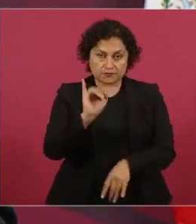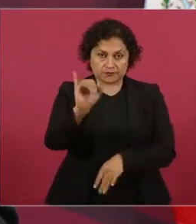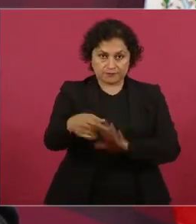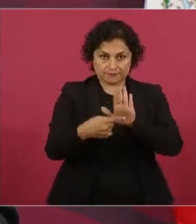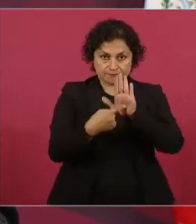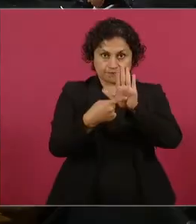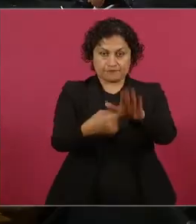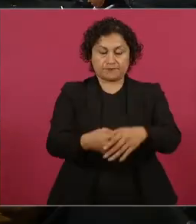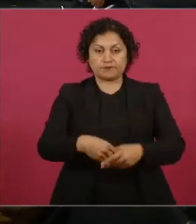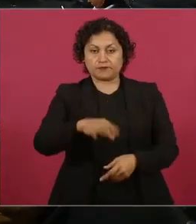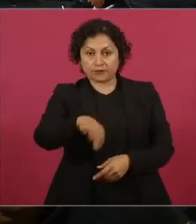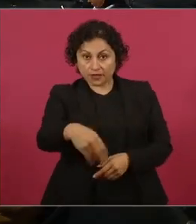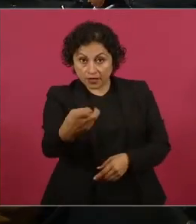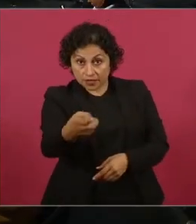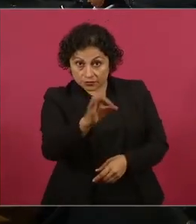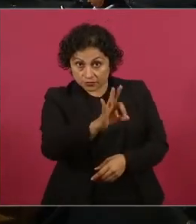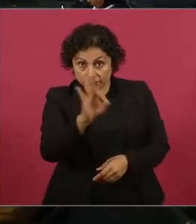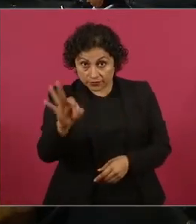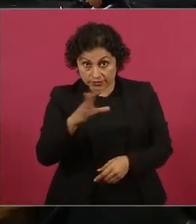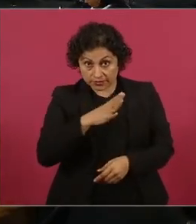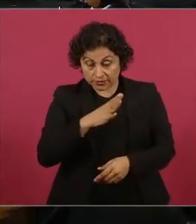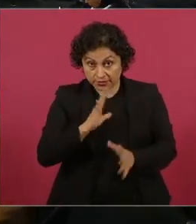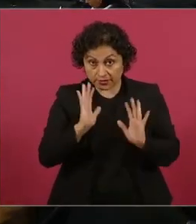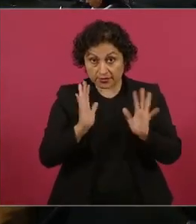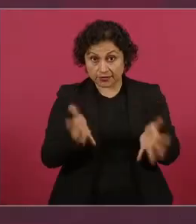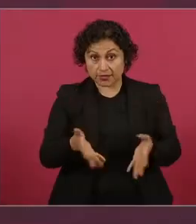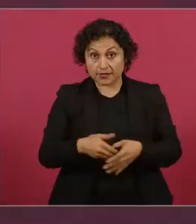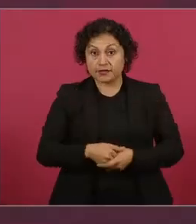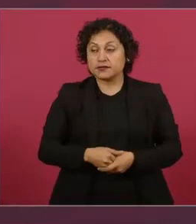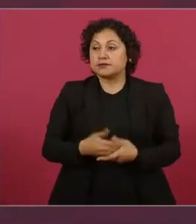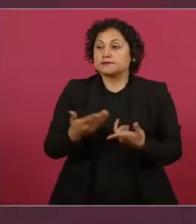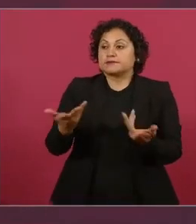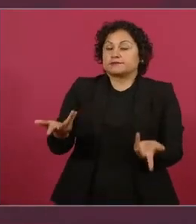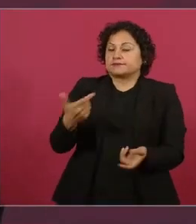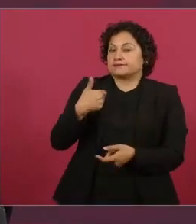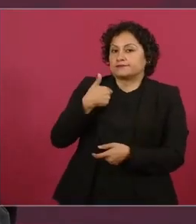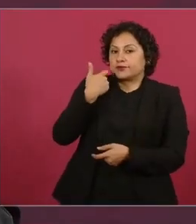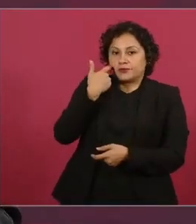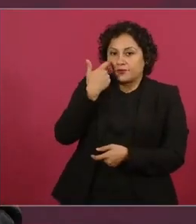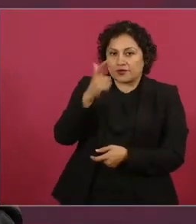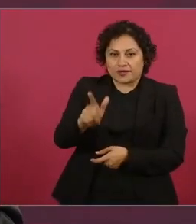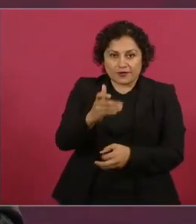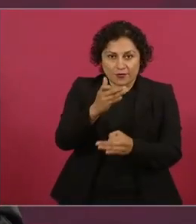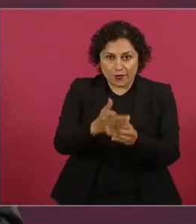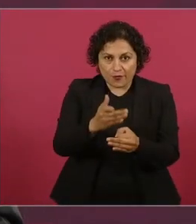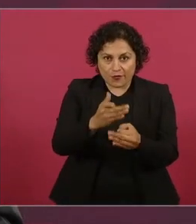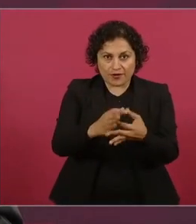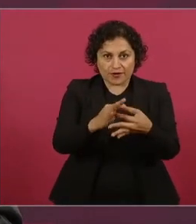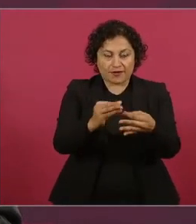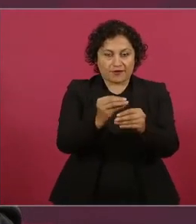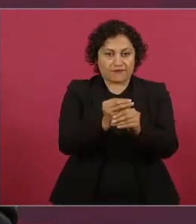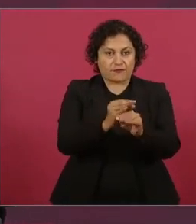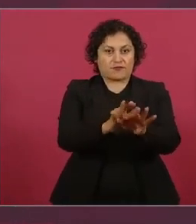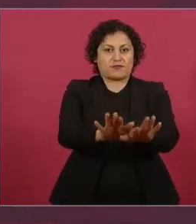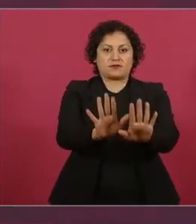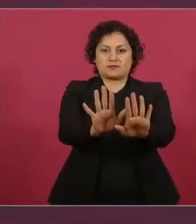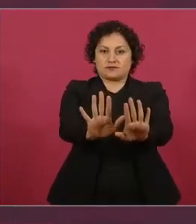¿De ese tiene fecha cuando empieza la entrega de los recursos? Es que no quiero adelantar. Okay. Vísperas.